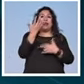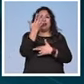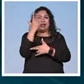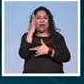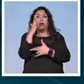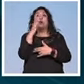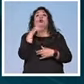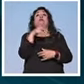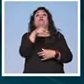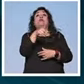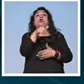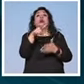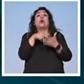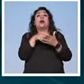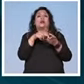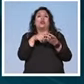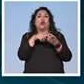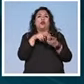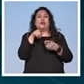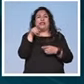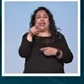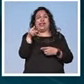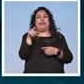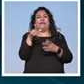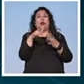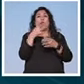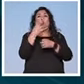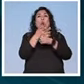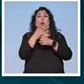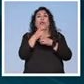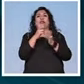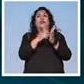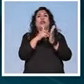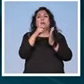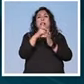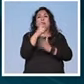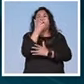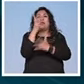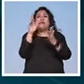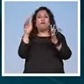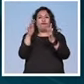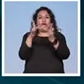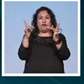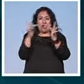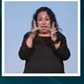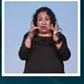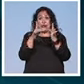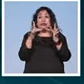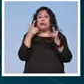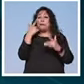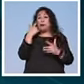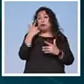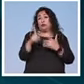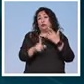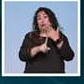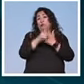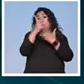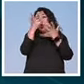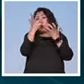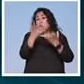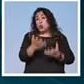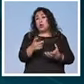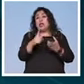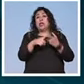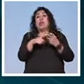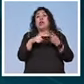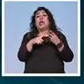se llevó a cabo en Le Jura, que es el cuarto departamento forestal de Francia y que se enfrenta a retos como la sequía,